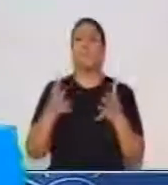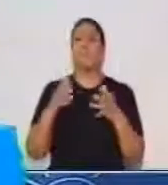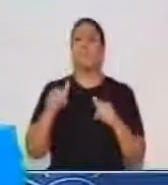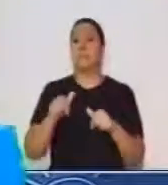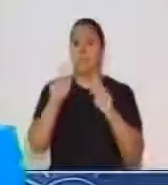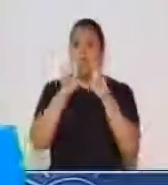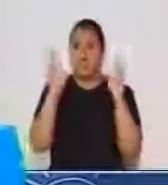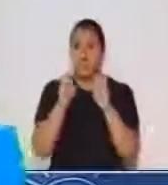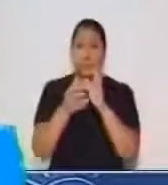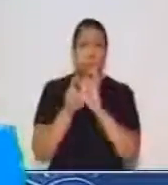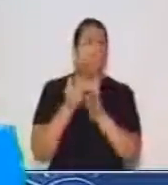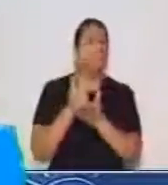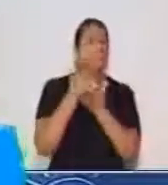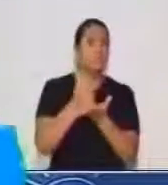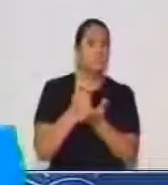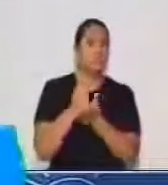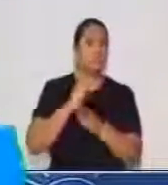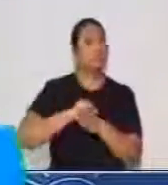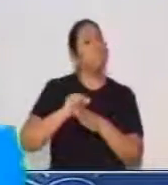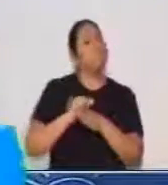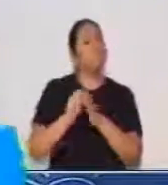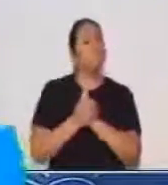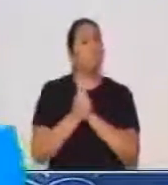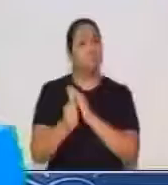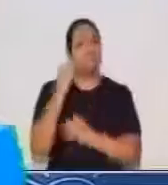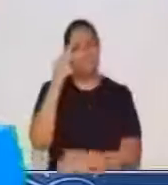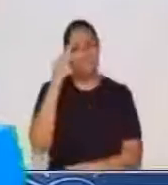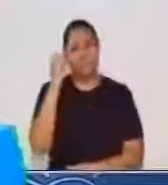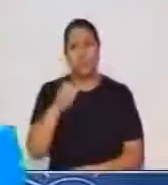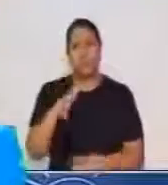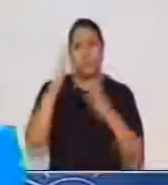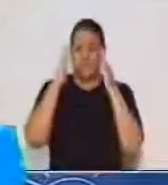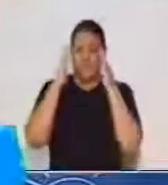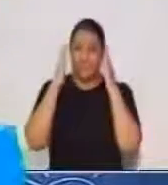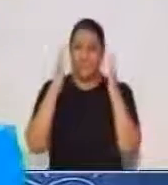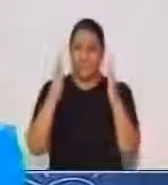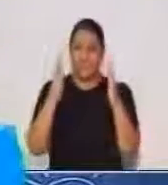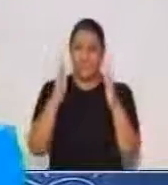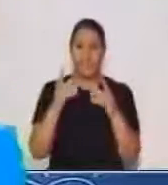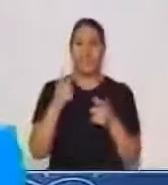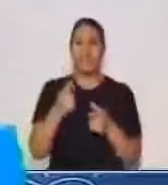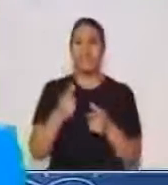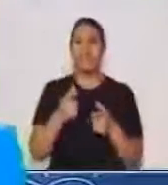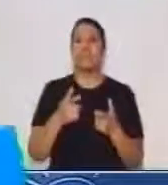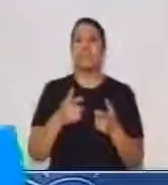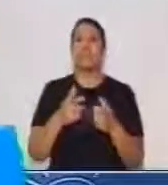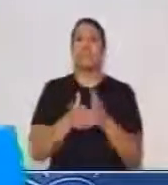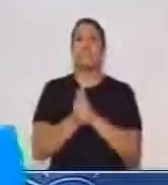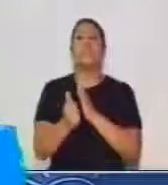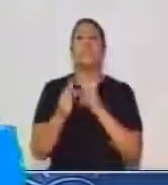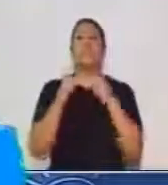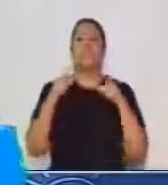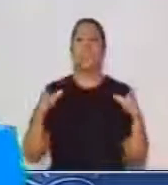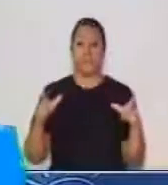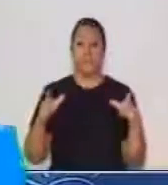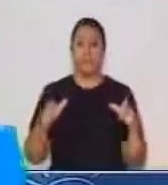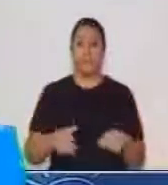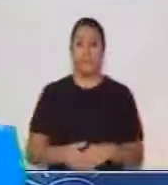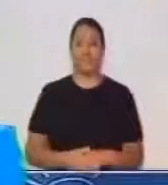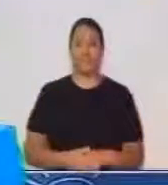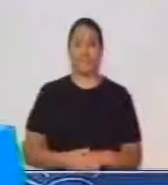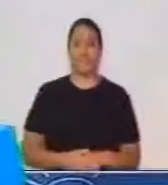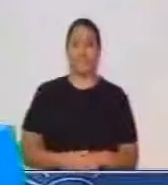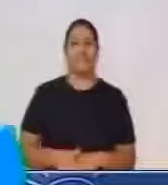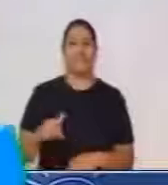les ayudará a ejercitar habilidades y destrezas como la atención, la memoria y la habilidad lingüística.